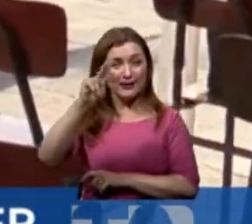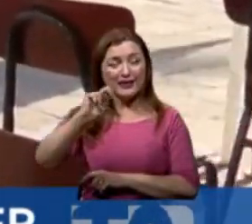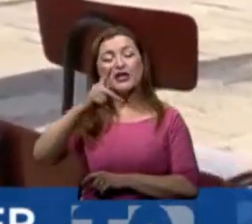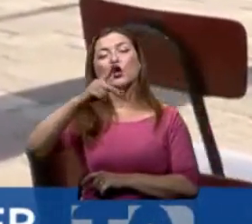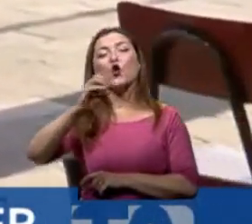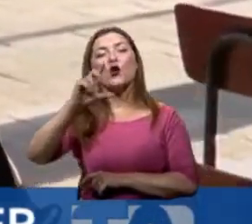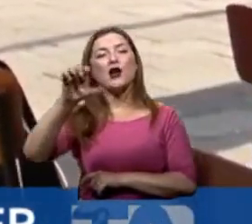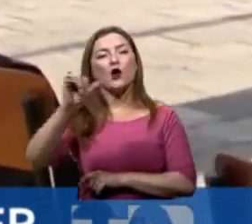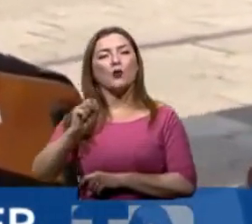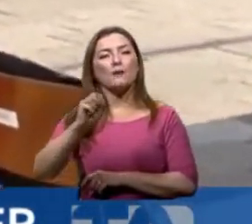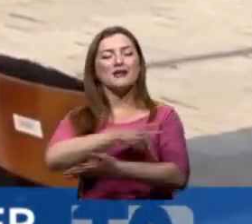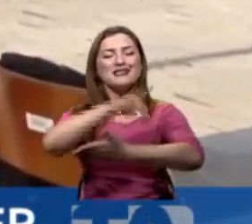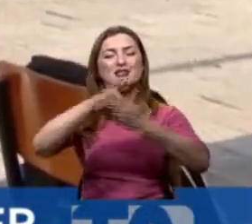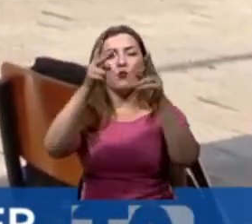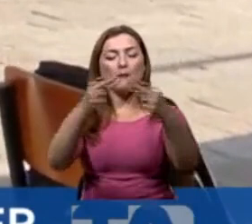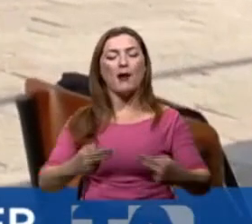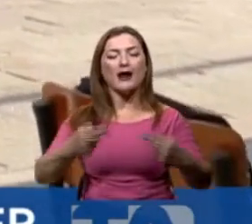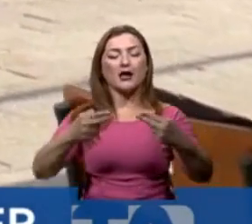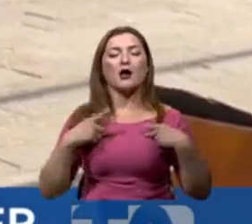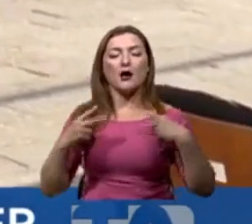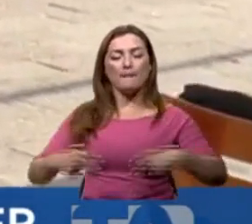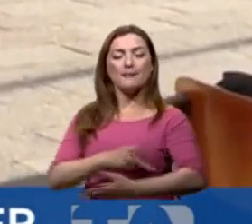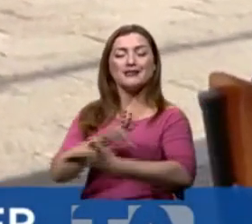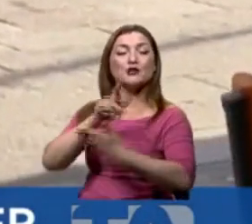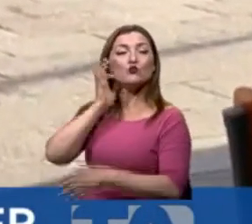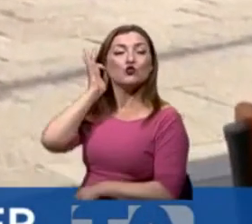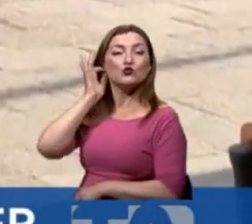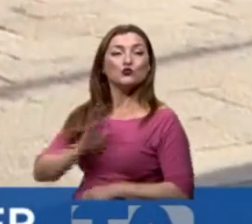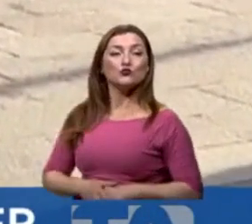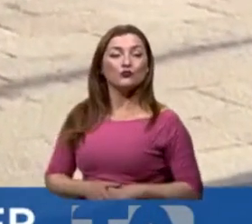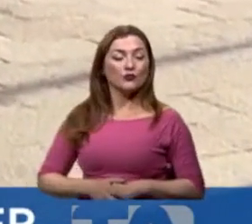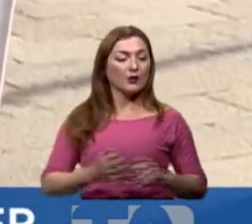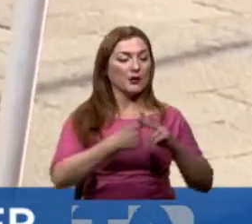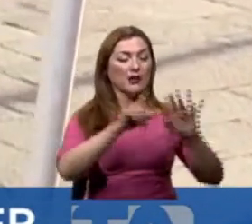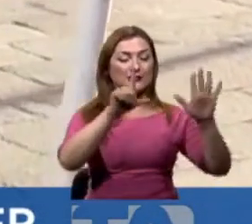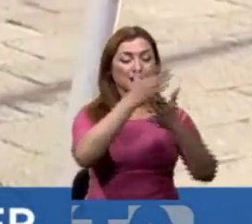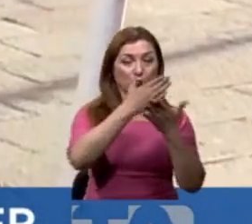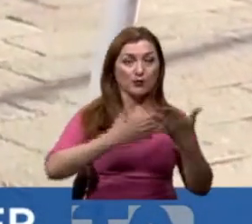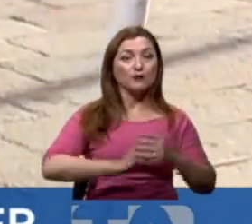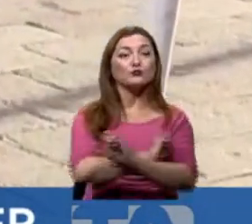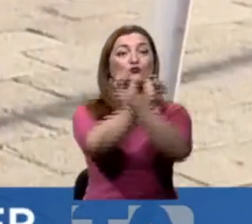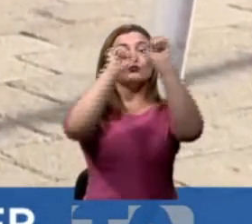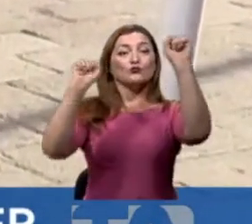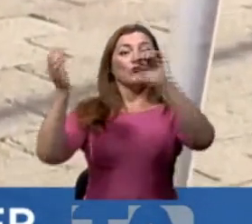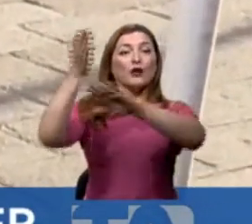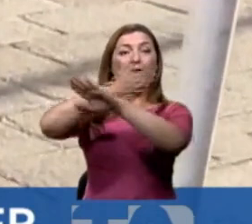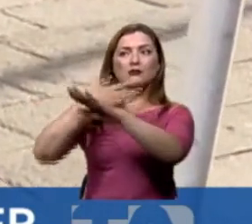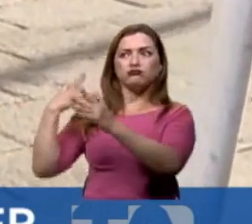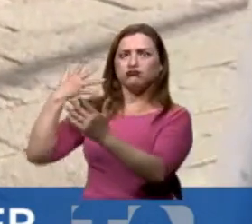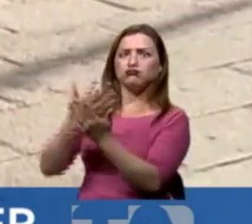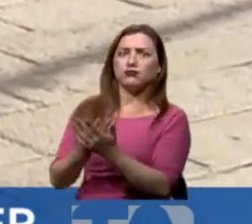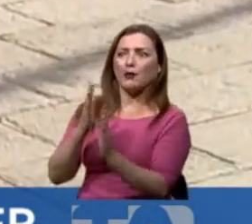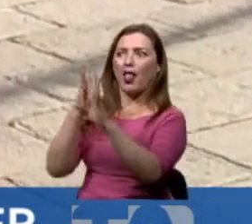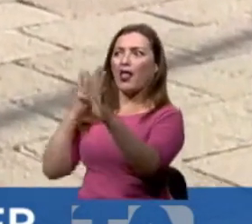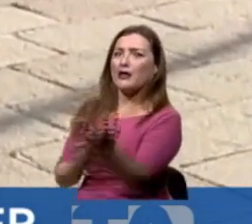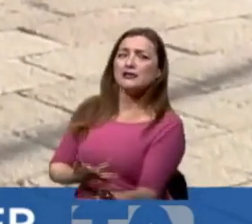de Pichincha, en esta feria que le hemos llamado además Pichincha es Mujer. Están desde las 7:30, nos comentaba que desde antes incluso ya había gente aquí